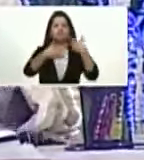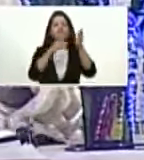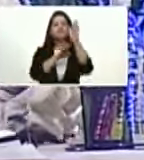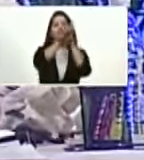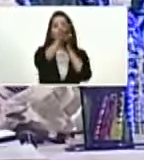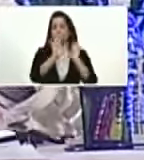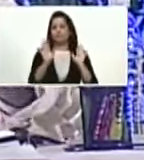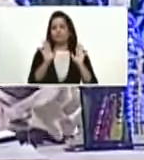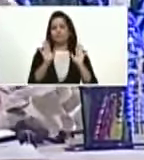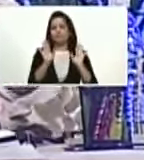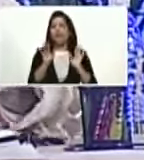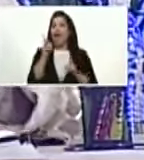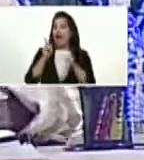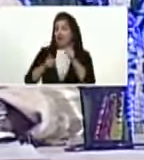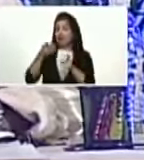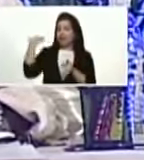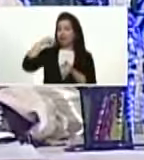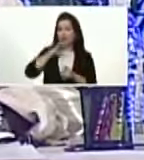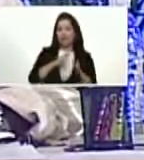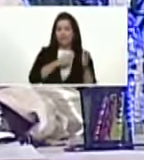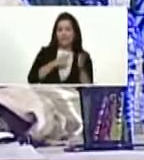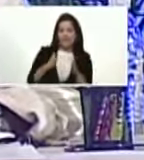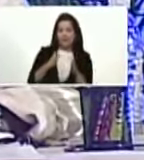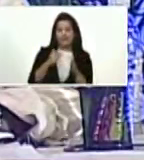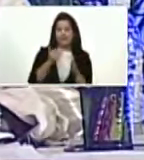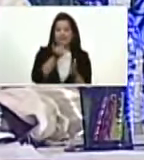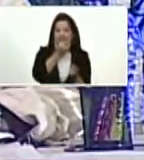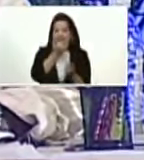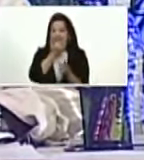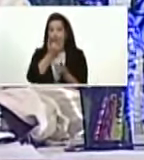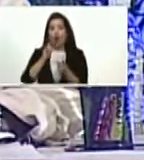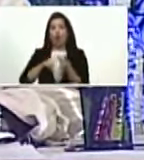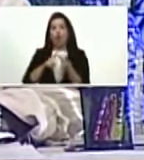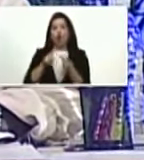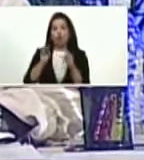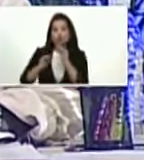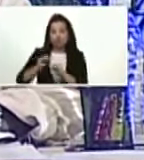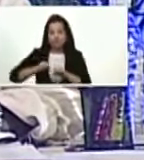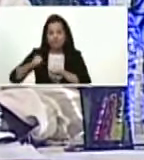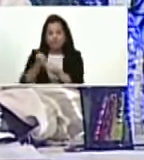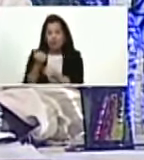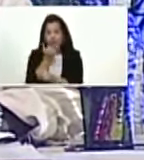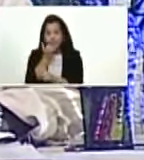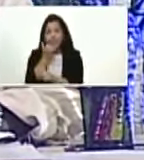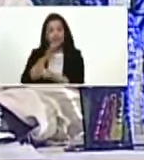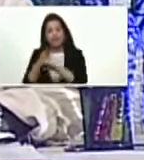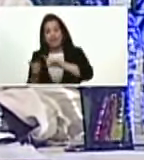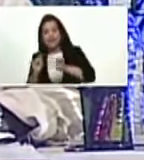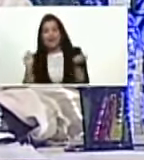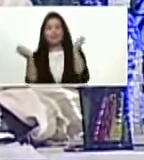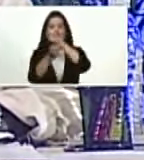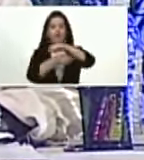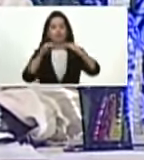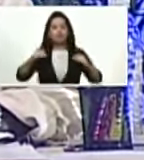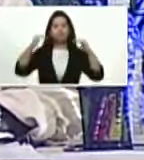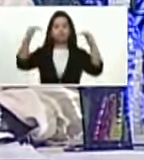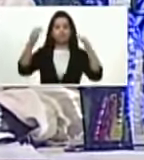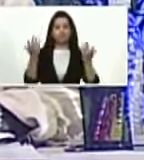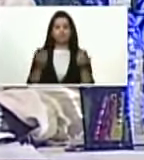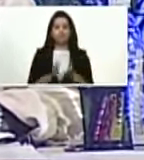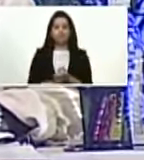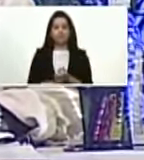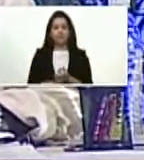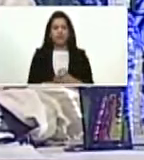En errores en planificación, en ejecución. Superar el burocratismo al máximo nivel. Hace